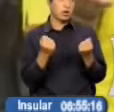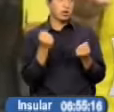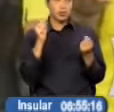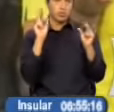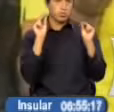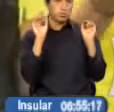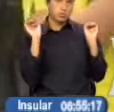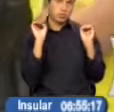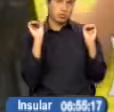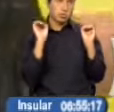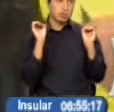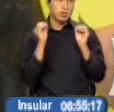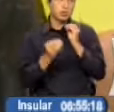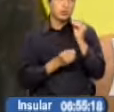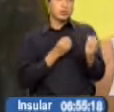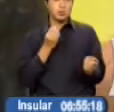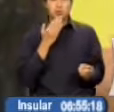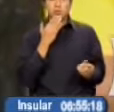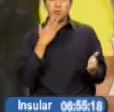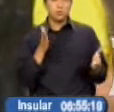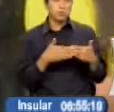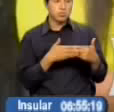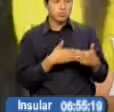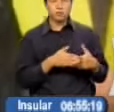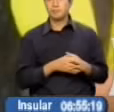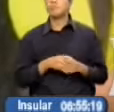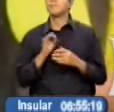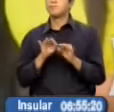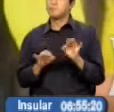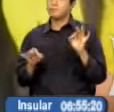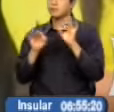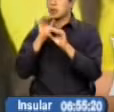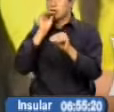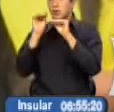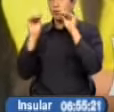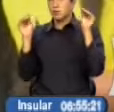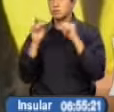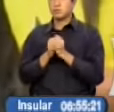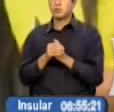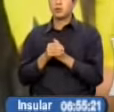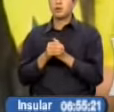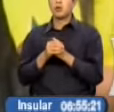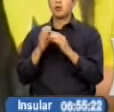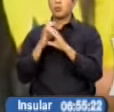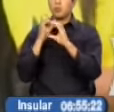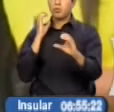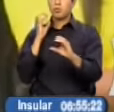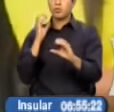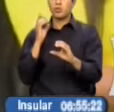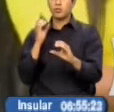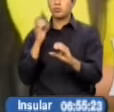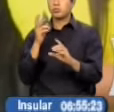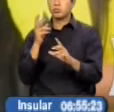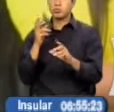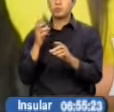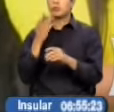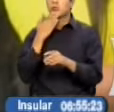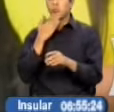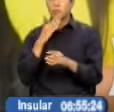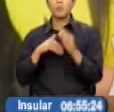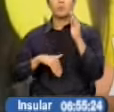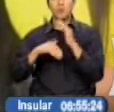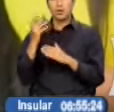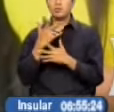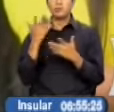uno dice normalmente eso propón es el tema de cierre suelto acceso y eso es importante recalcar de que el transporte público metropolitano va a estar